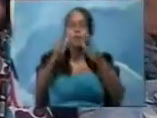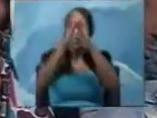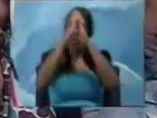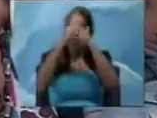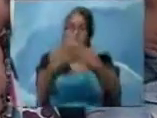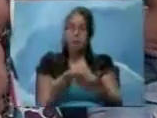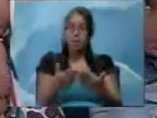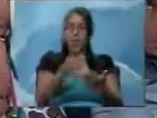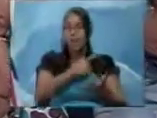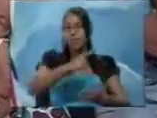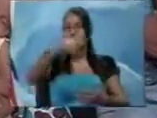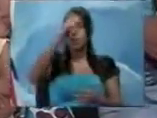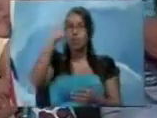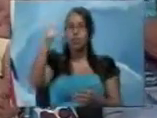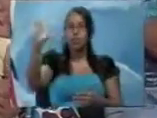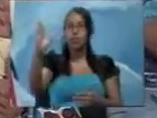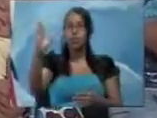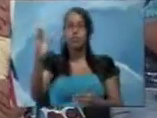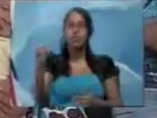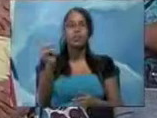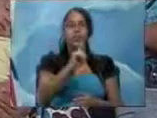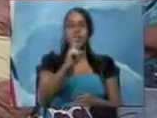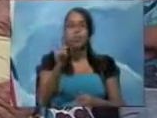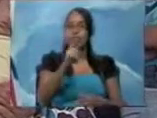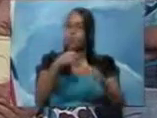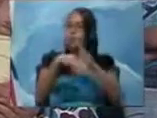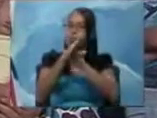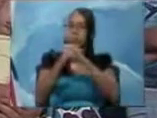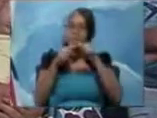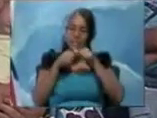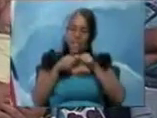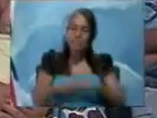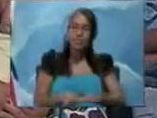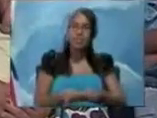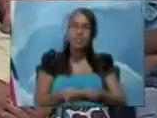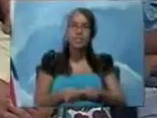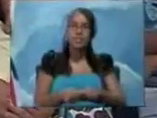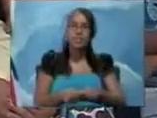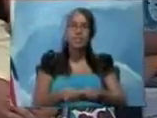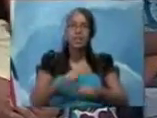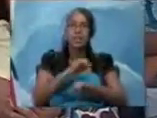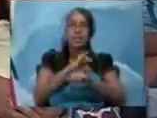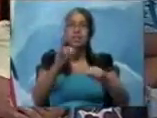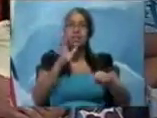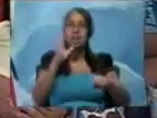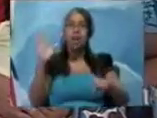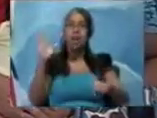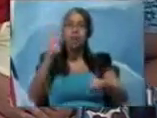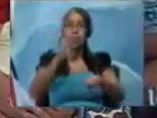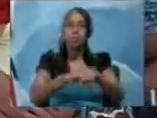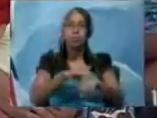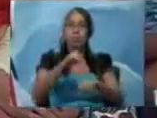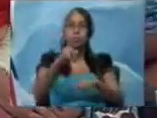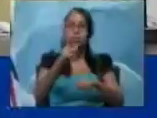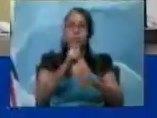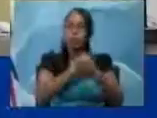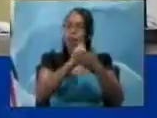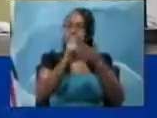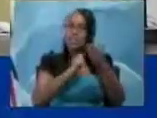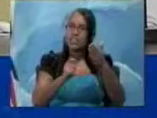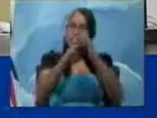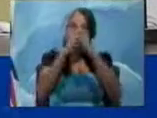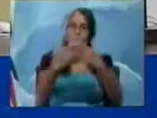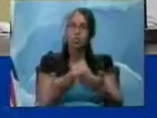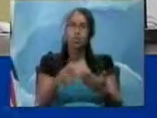del señor pero las palabras del señor no pasarán no pasarán se ha cumplido la escritura su cuerpo